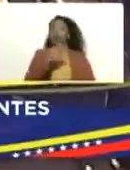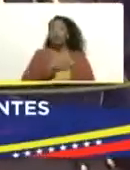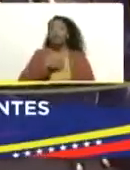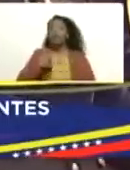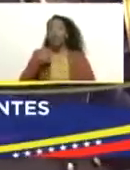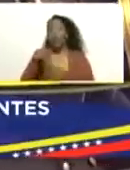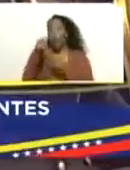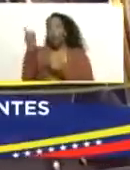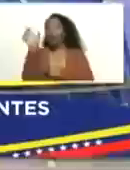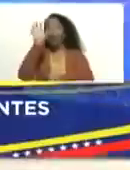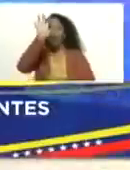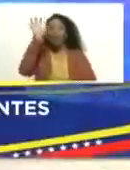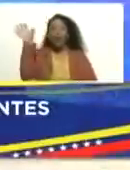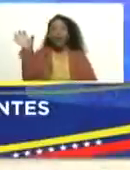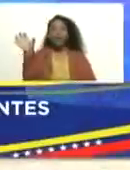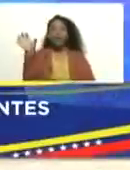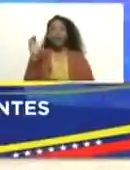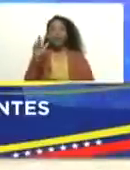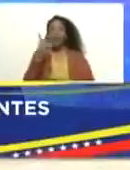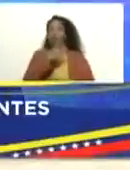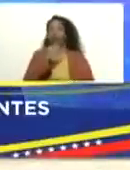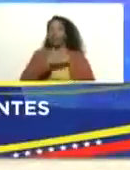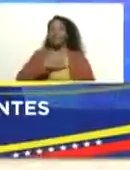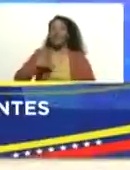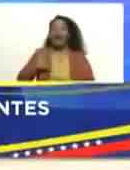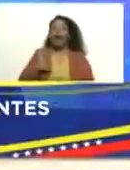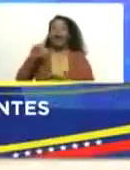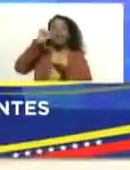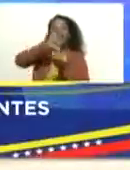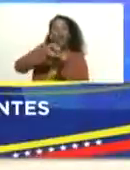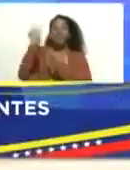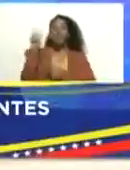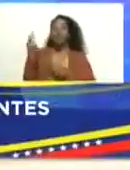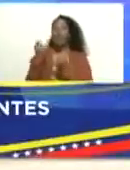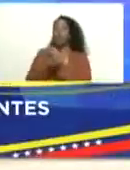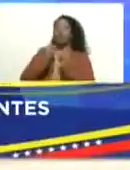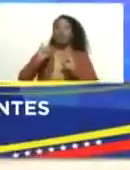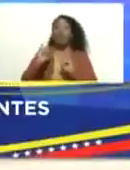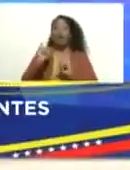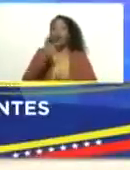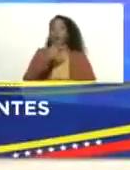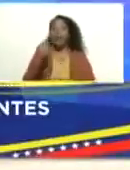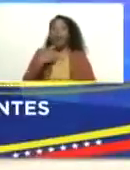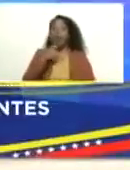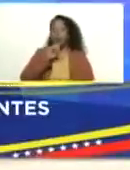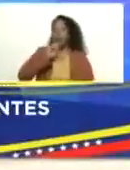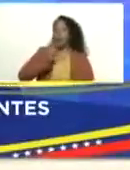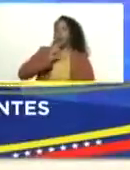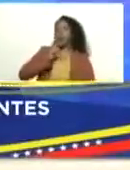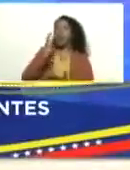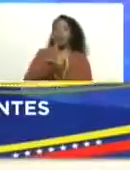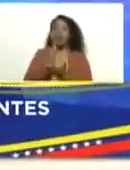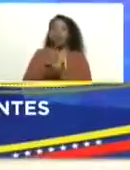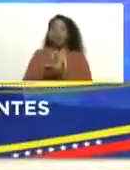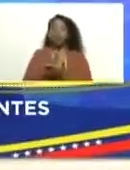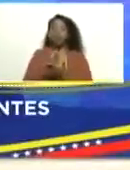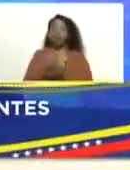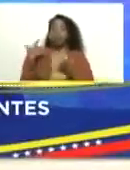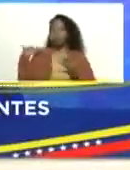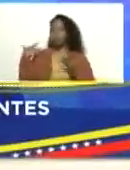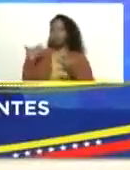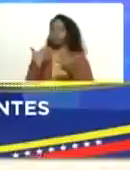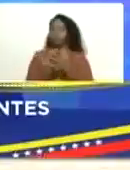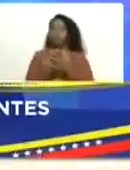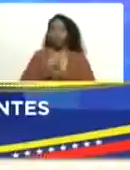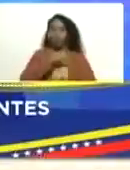Venezuela, sean independientes y vivan en independencia. Nosotros durante muchos años